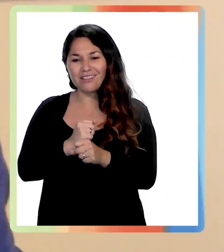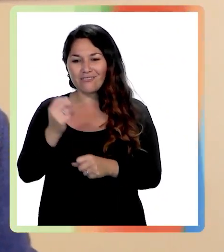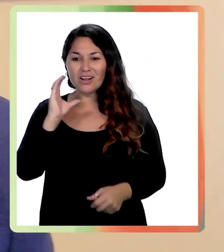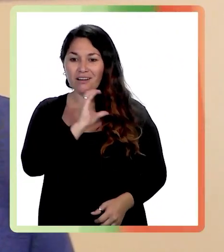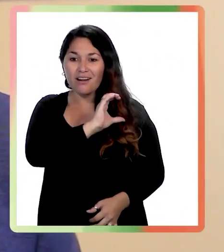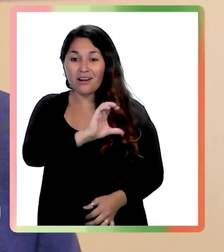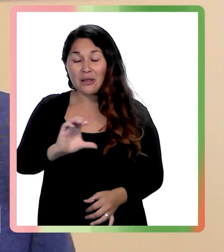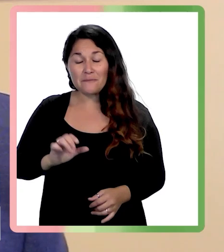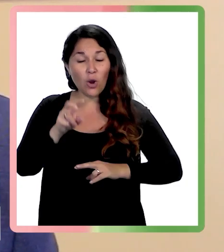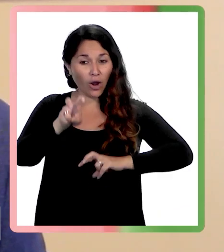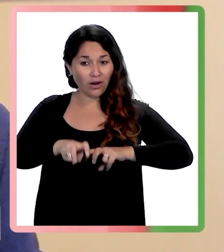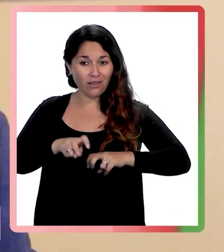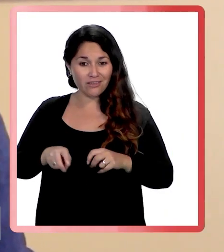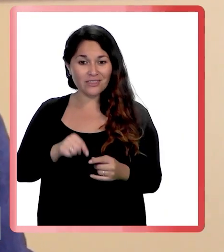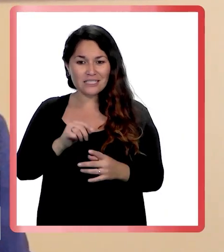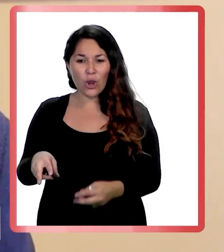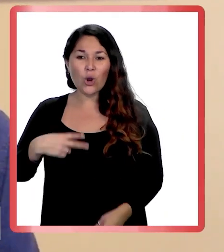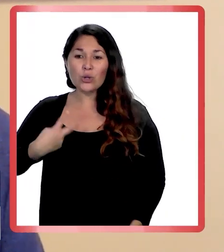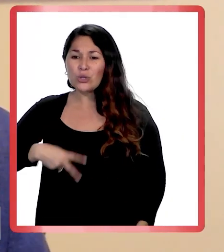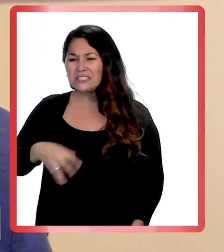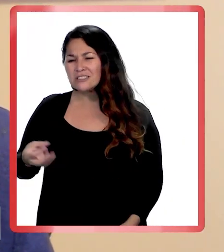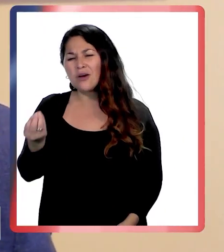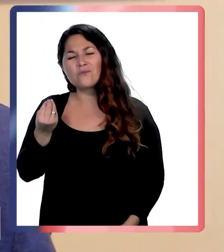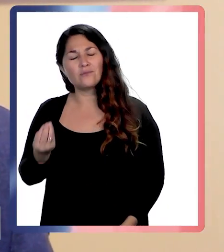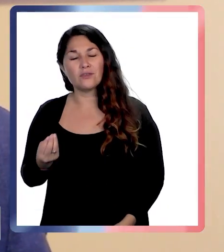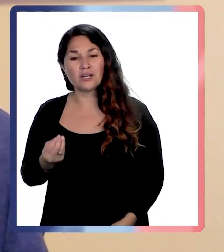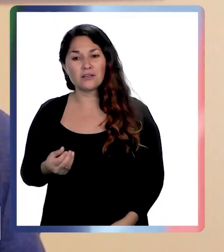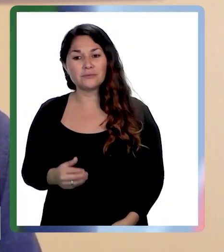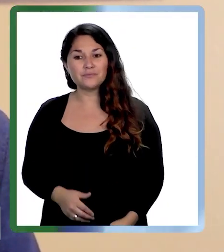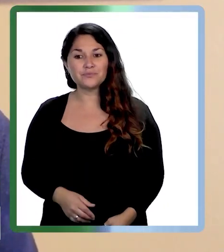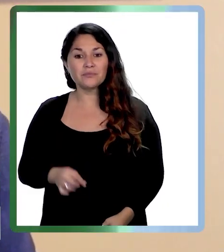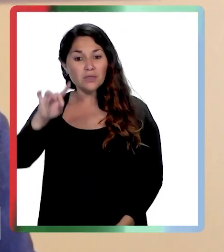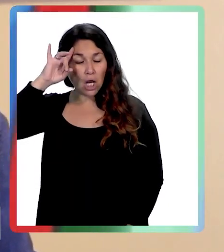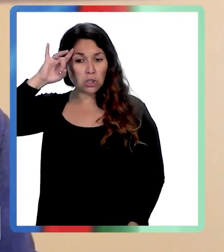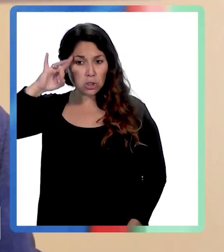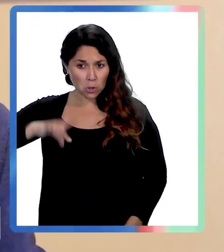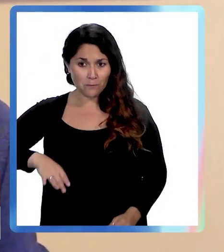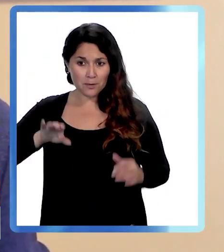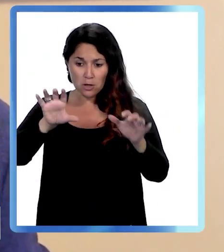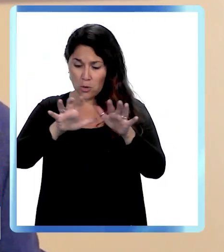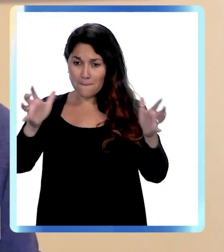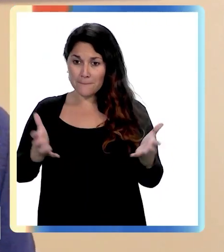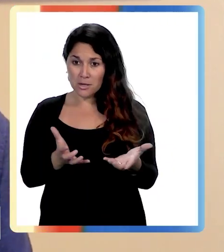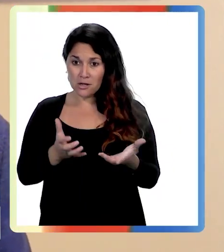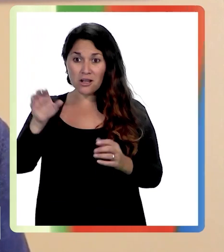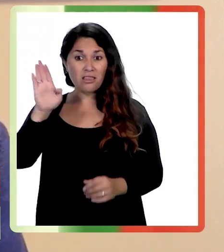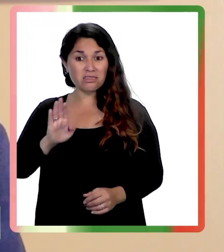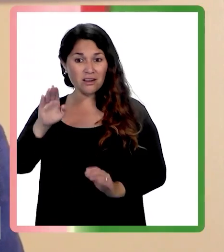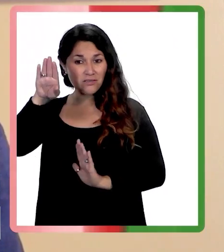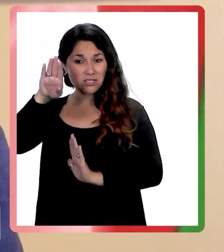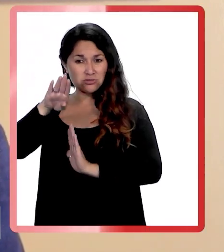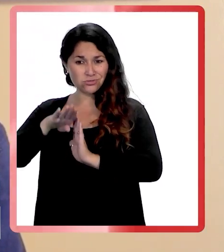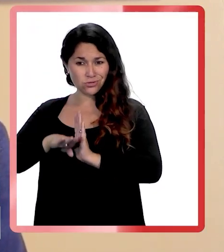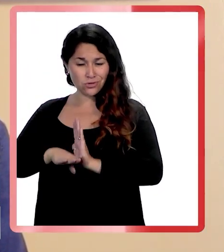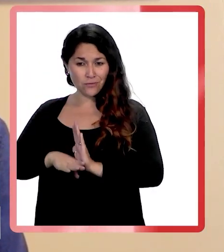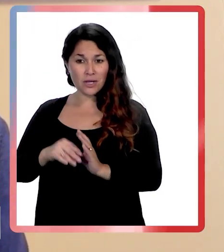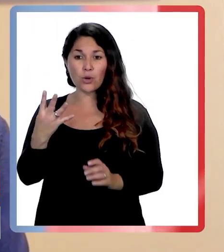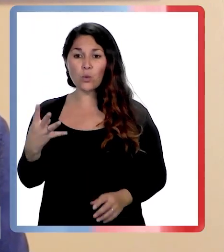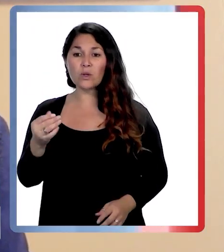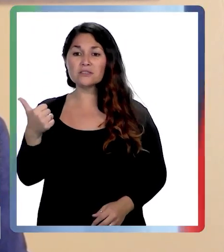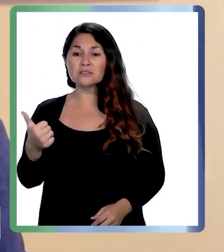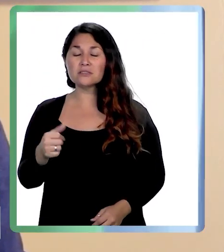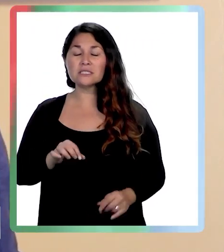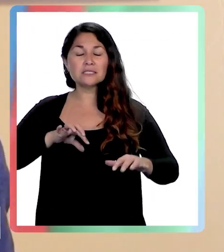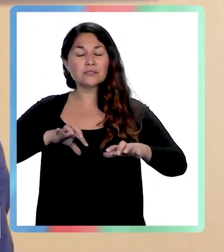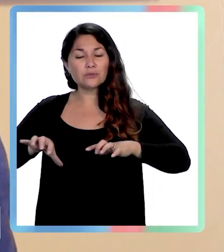buena noticia saber que la canasta básica ha bajado su valor. Y eso se explica porque 46